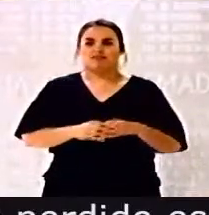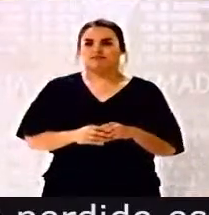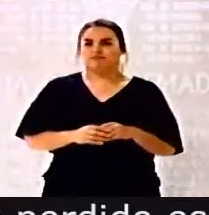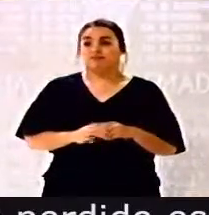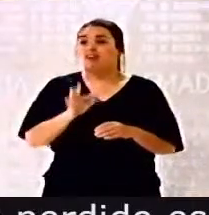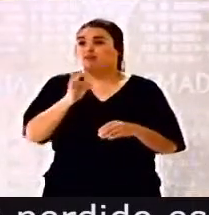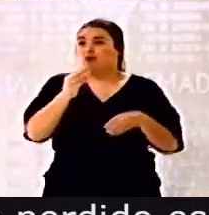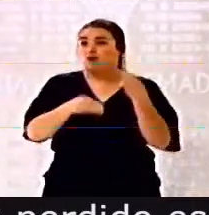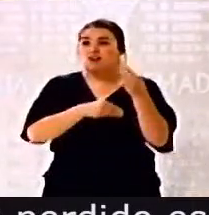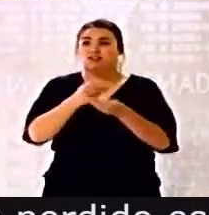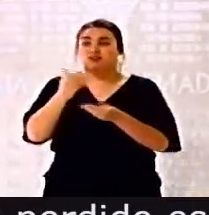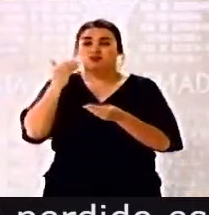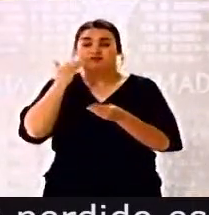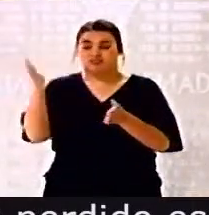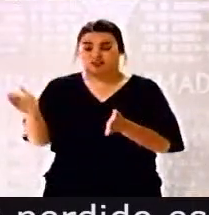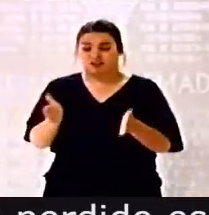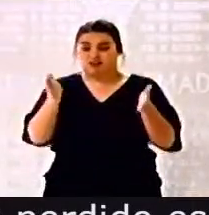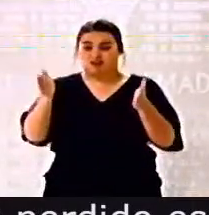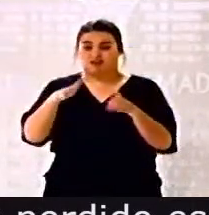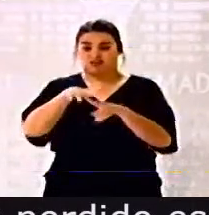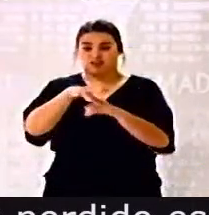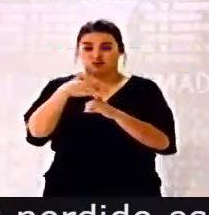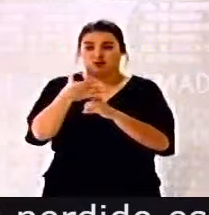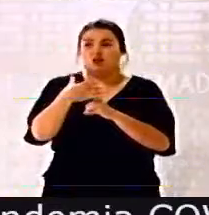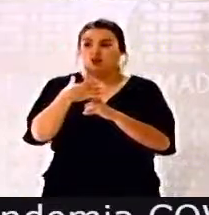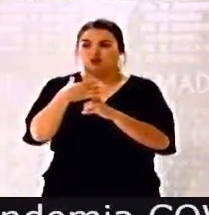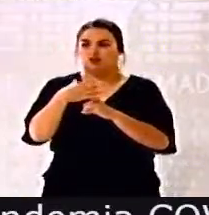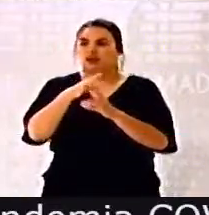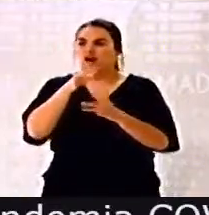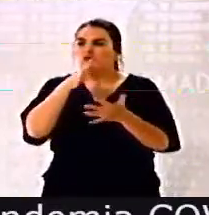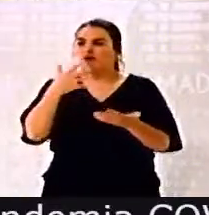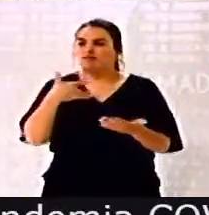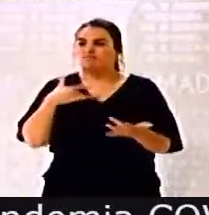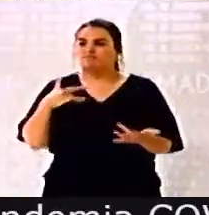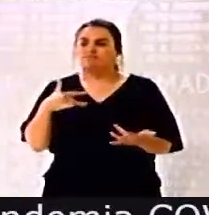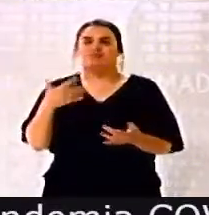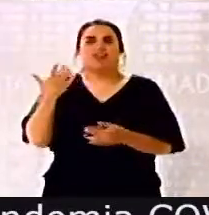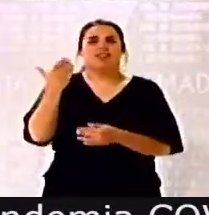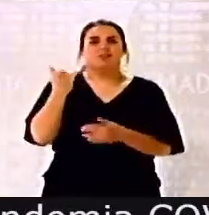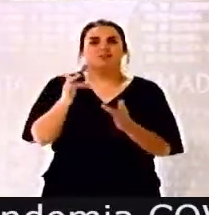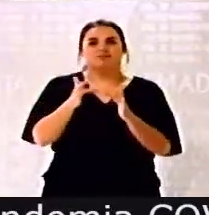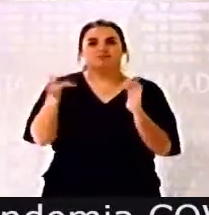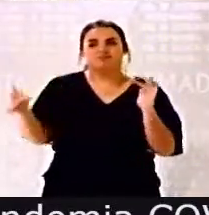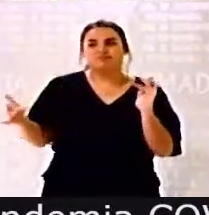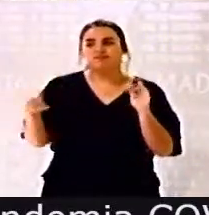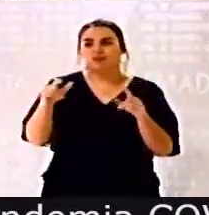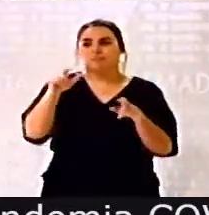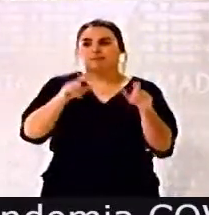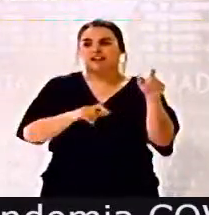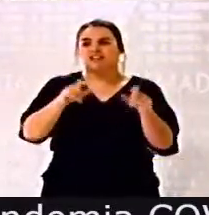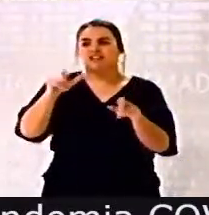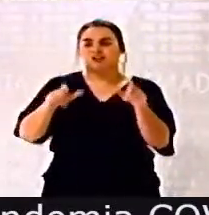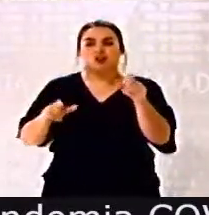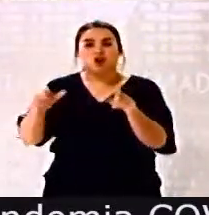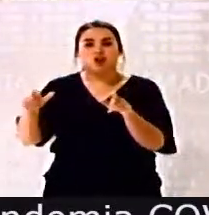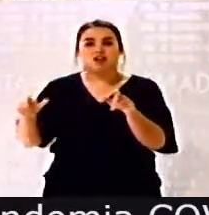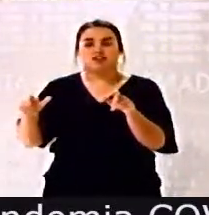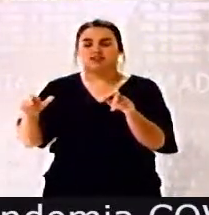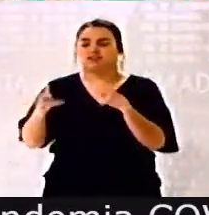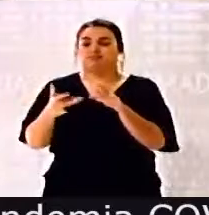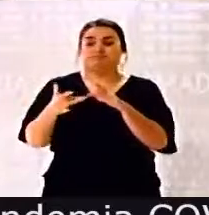lo han hecho en unas fechas en las que ha sido muy difícil despedirse de las personas a las